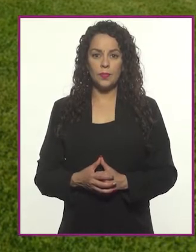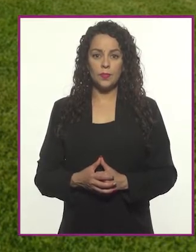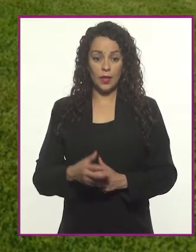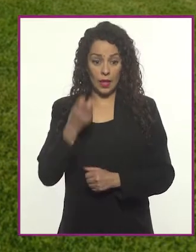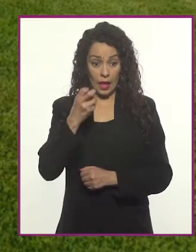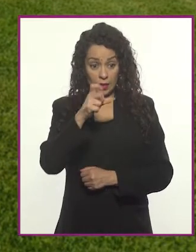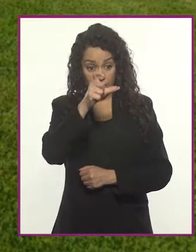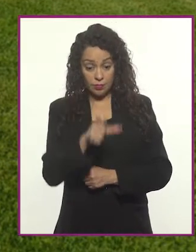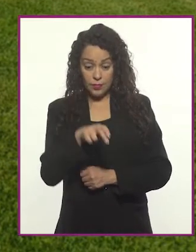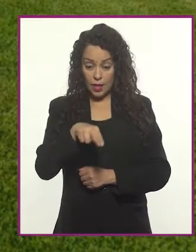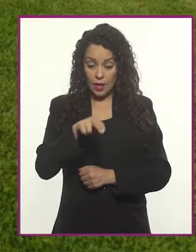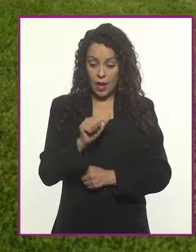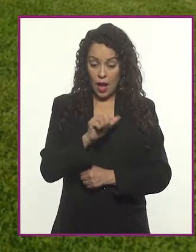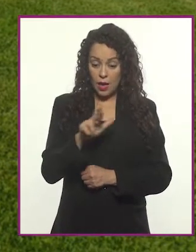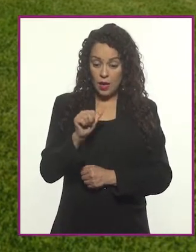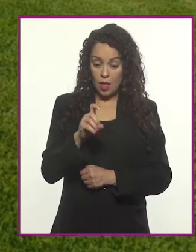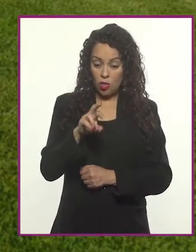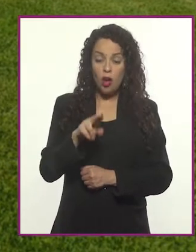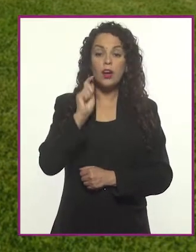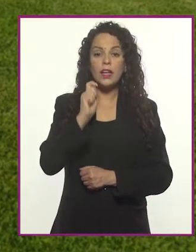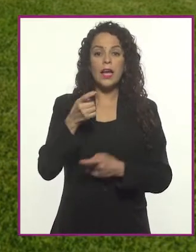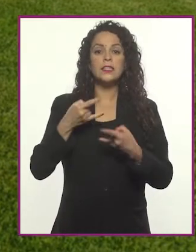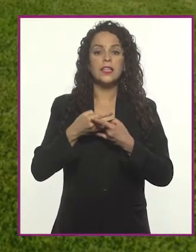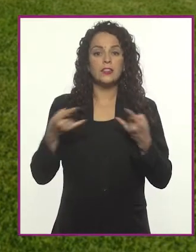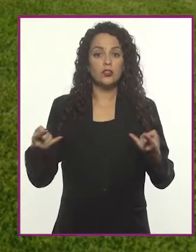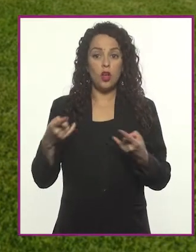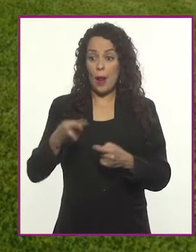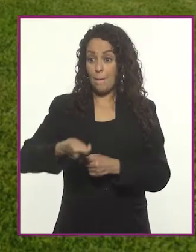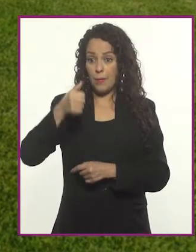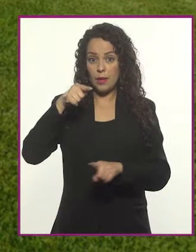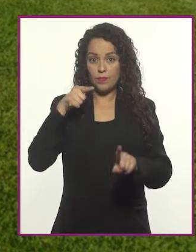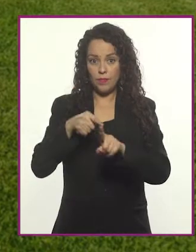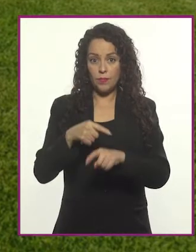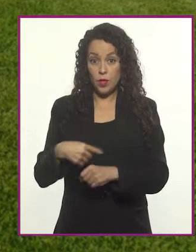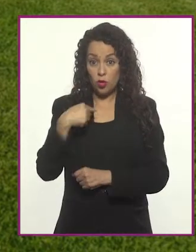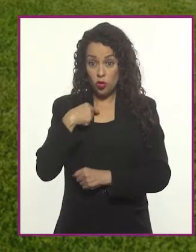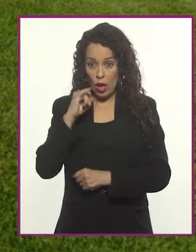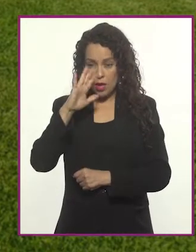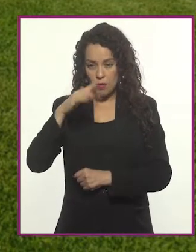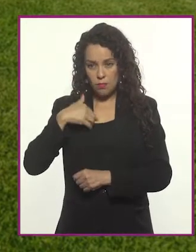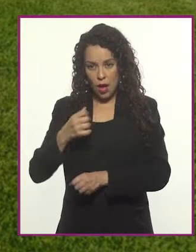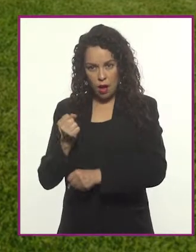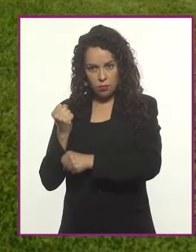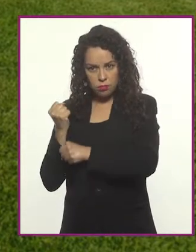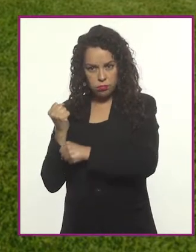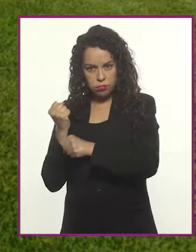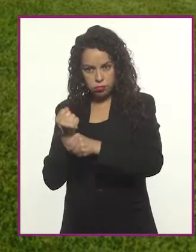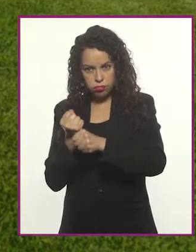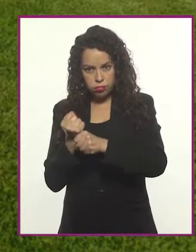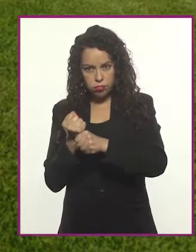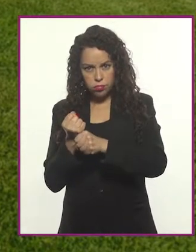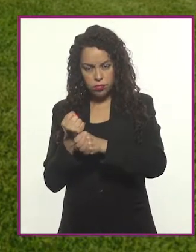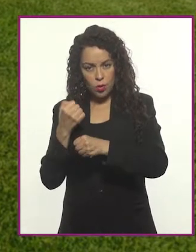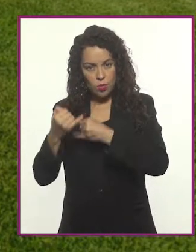Este narrador nos da cuenta de la historia de primera mano. Era mi turno al bate y el juego estaba empatado. Solo tenía